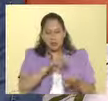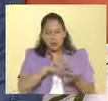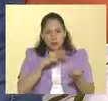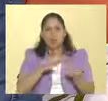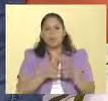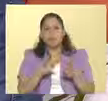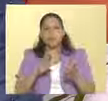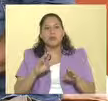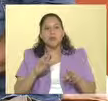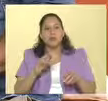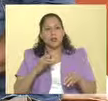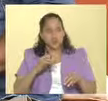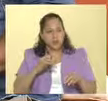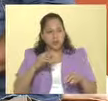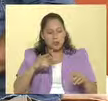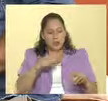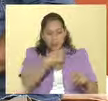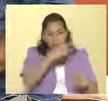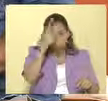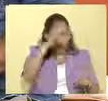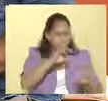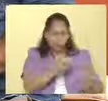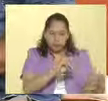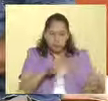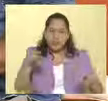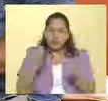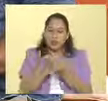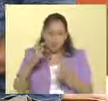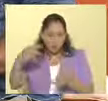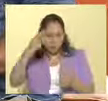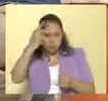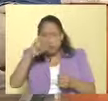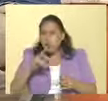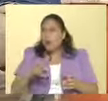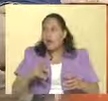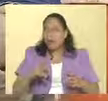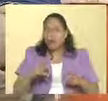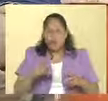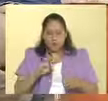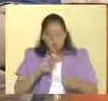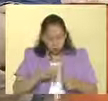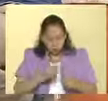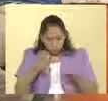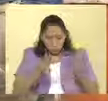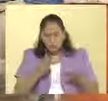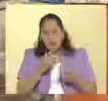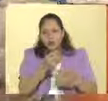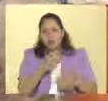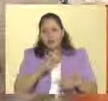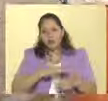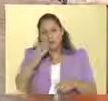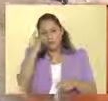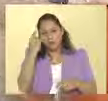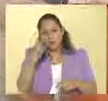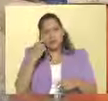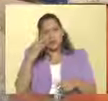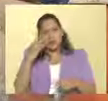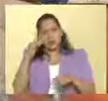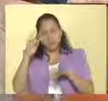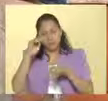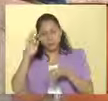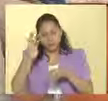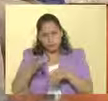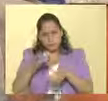rompiendo la parte del territorio al perro, sí, ¿no? Entonces, él está llegando a un punto neutral, sí, claro, y es más fácil que acepte al gato.